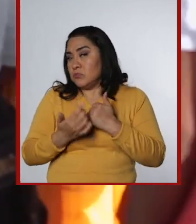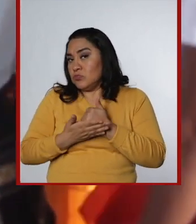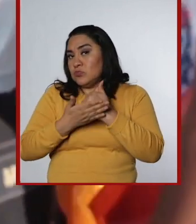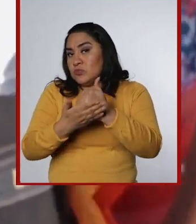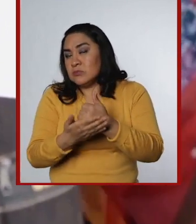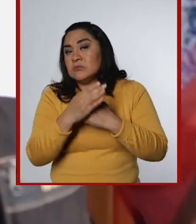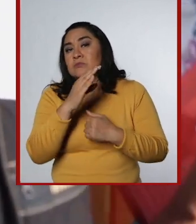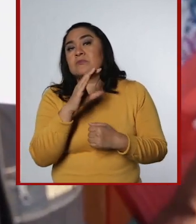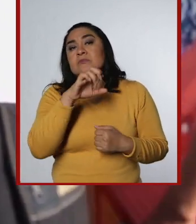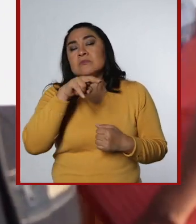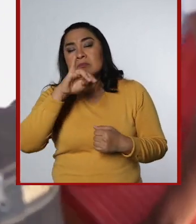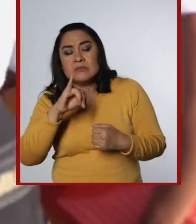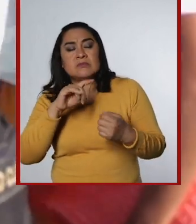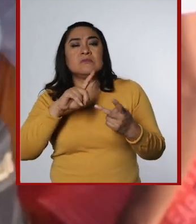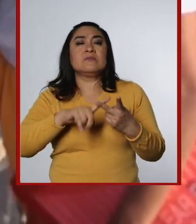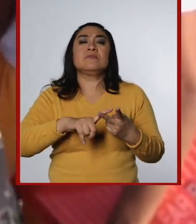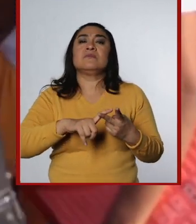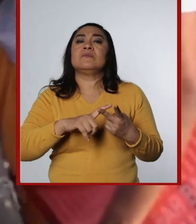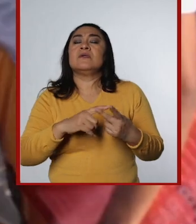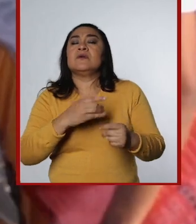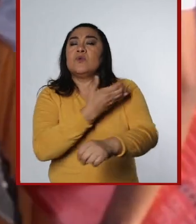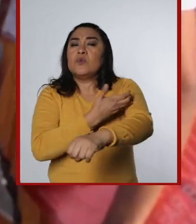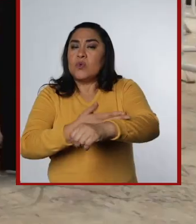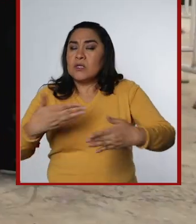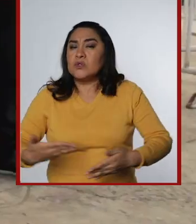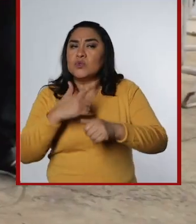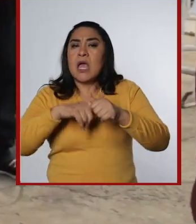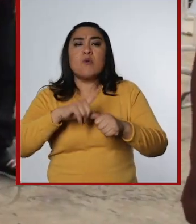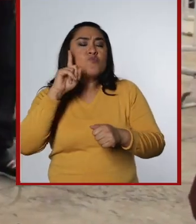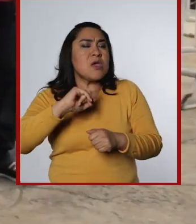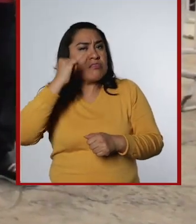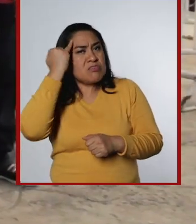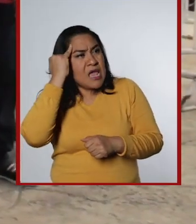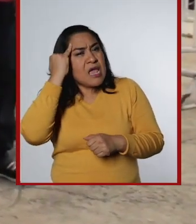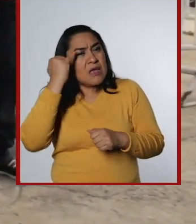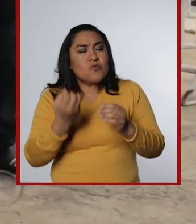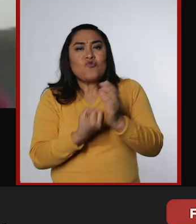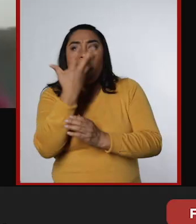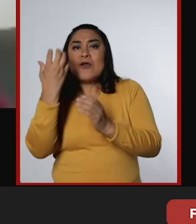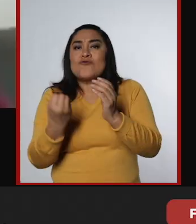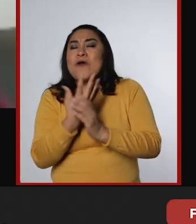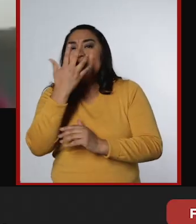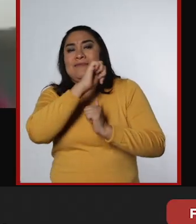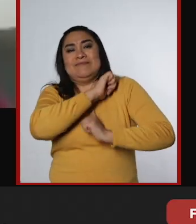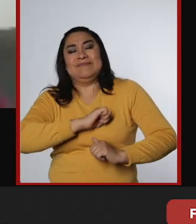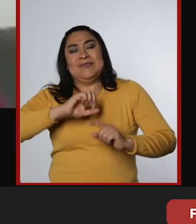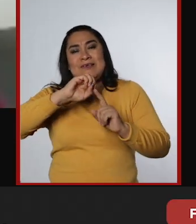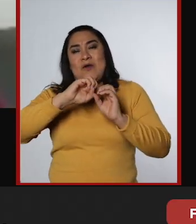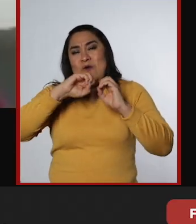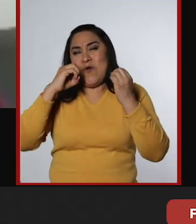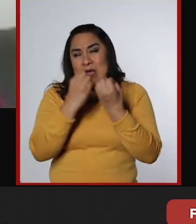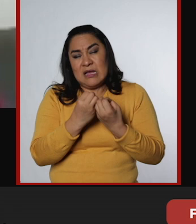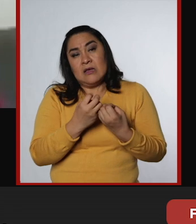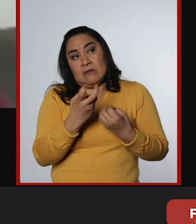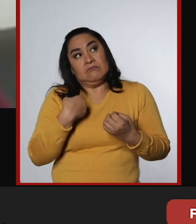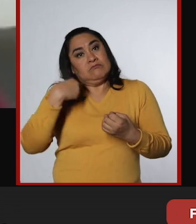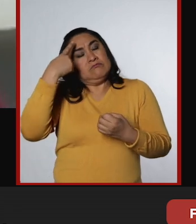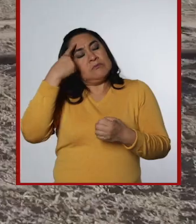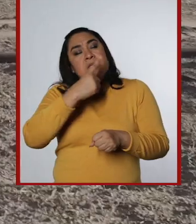vida al CNI, a la NIPA, a la Coordinadora Nacional de Mujeres Indígenas, creo que hemos sido pilares de toda